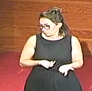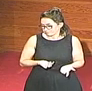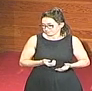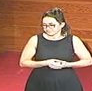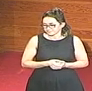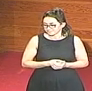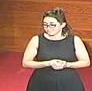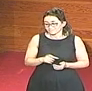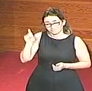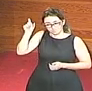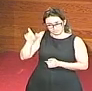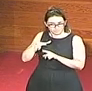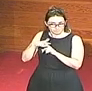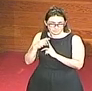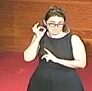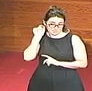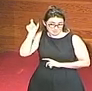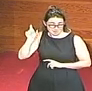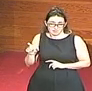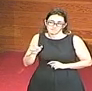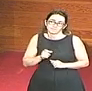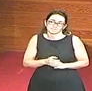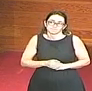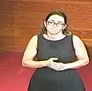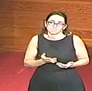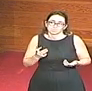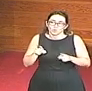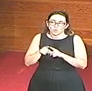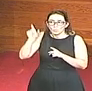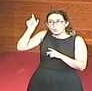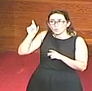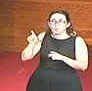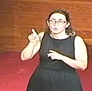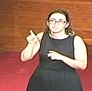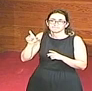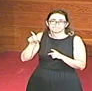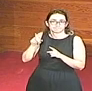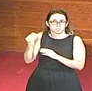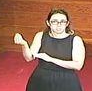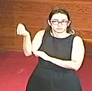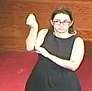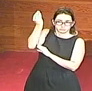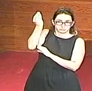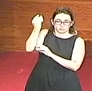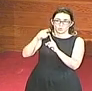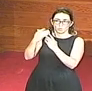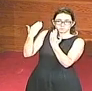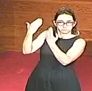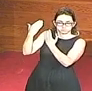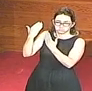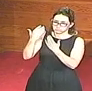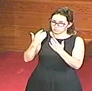Esto pasó con Dafne, que se ha tomado un poco como buque insignia, si queréis, de la libertad de la